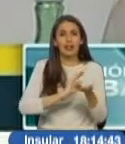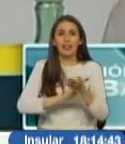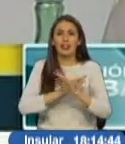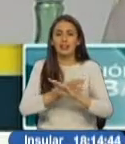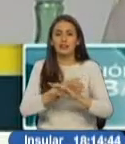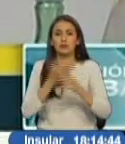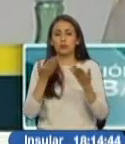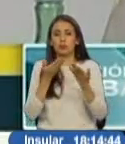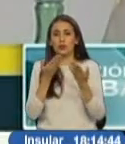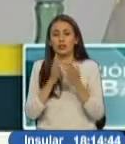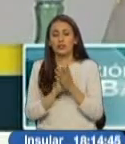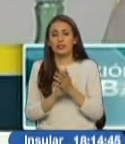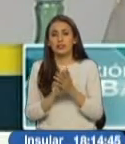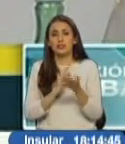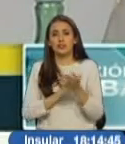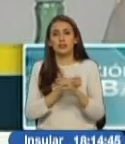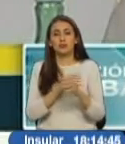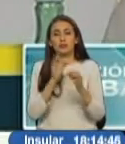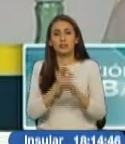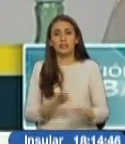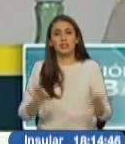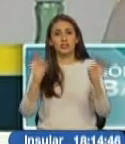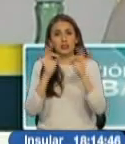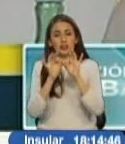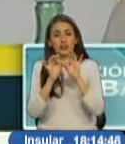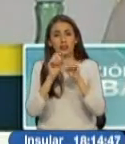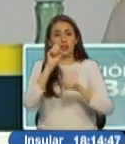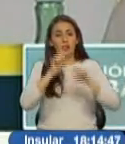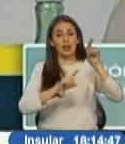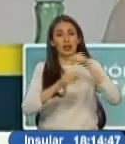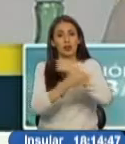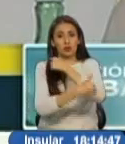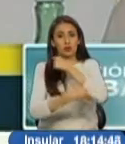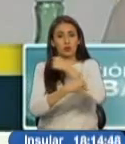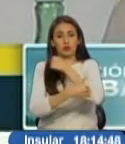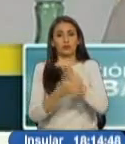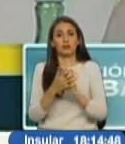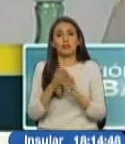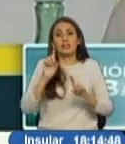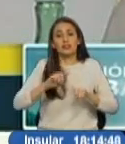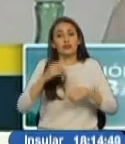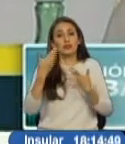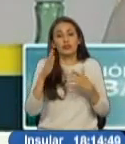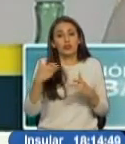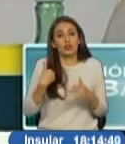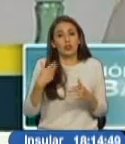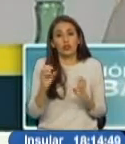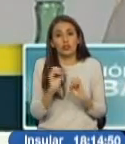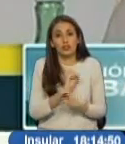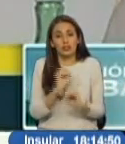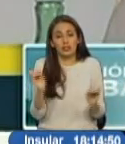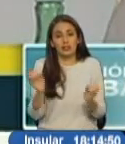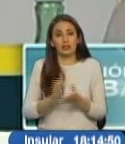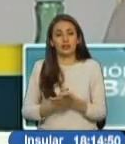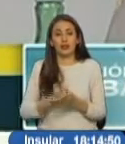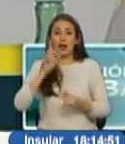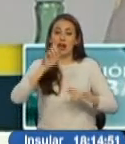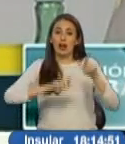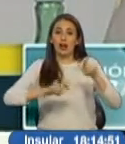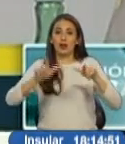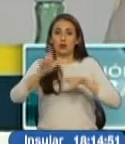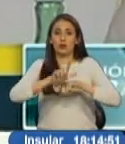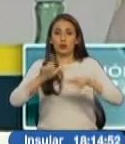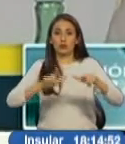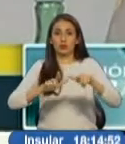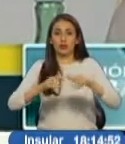cuanto al suministro global. Hay algunas regiones que están en pleno declive. existen algunas zonas o proyecciones